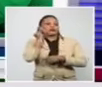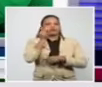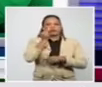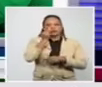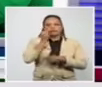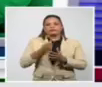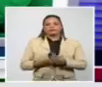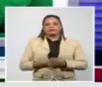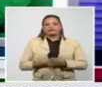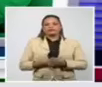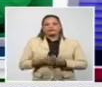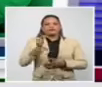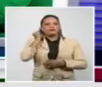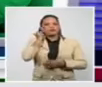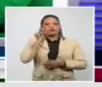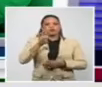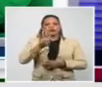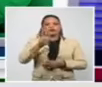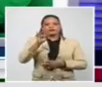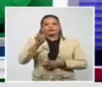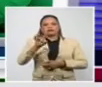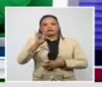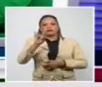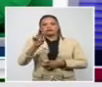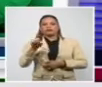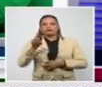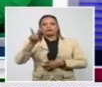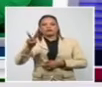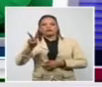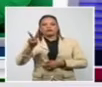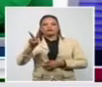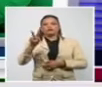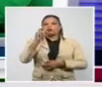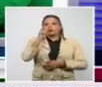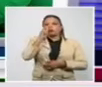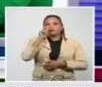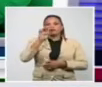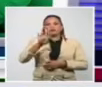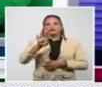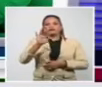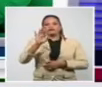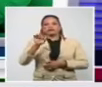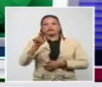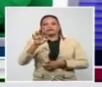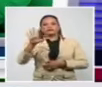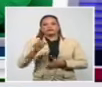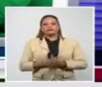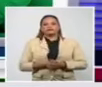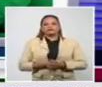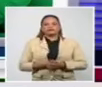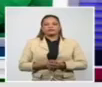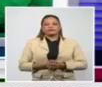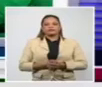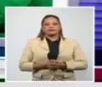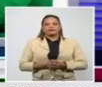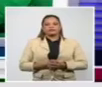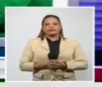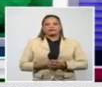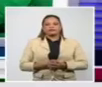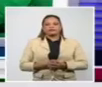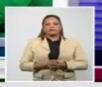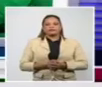49,2, sexo masculino 50,8. Y en el acumulado el femenino con un